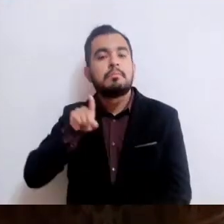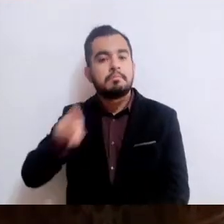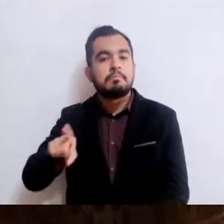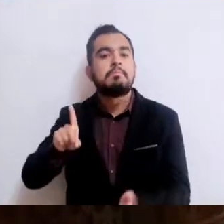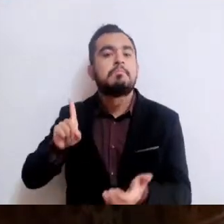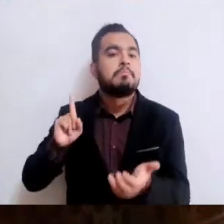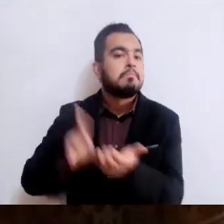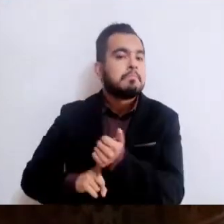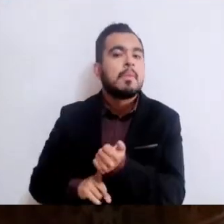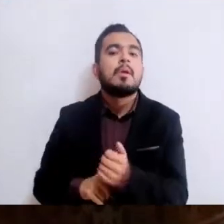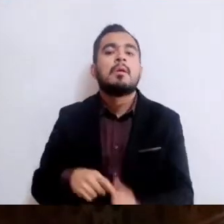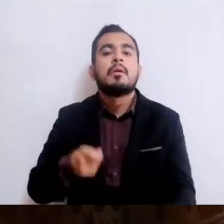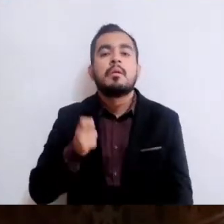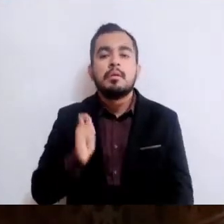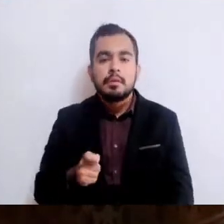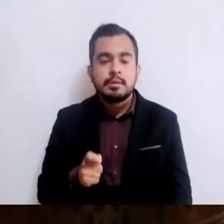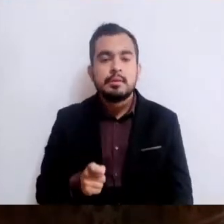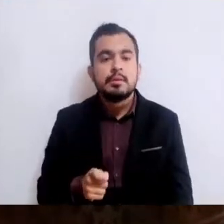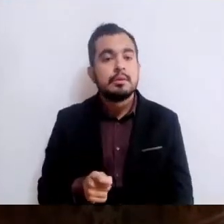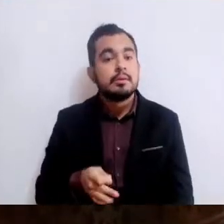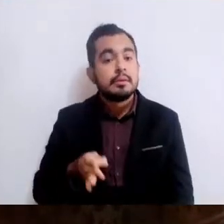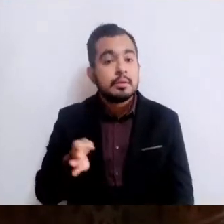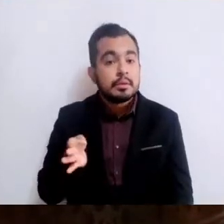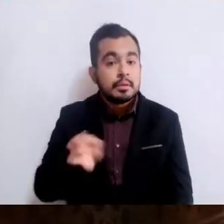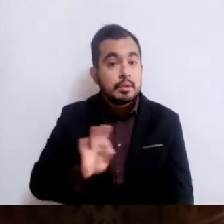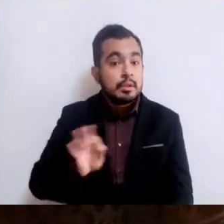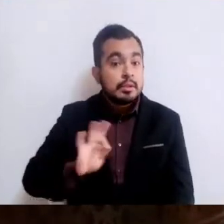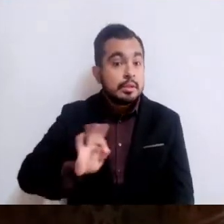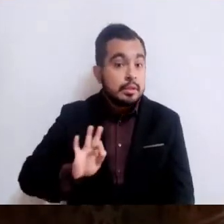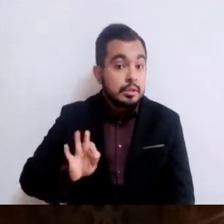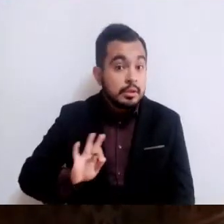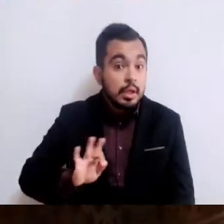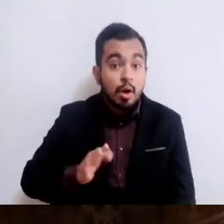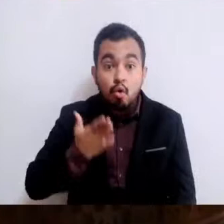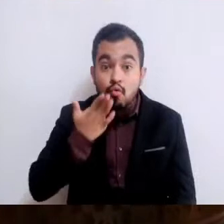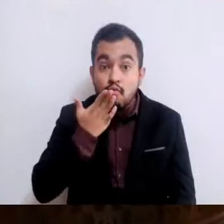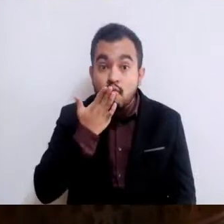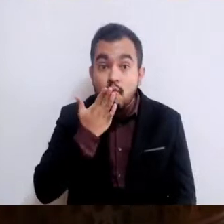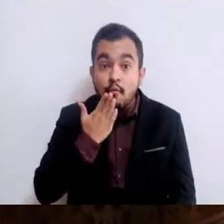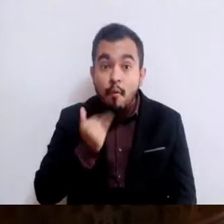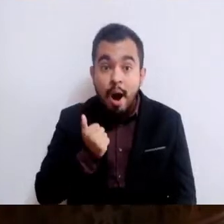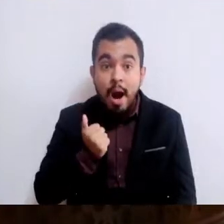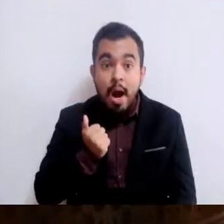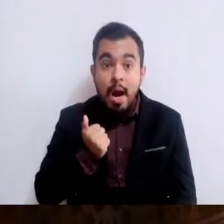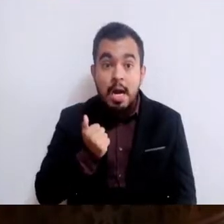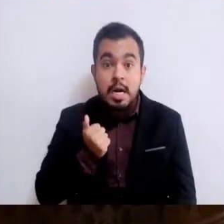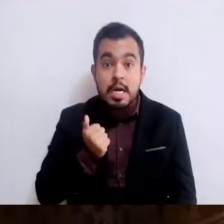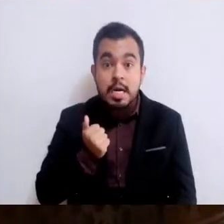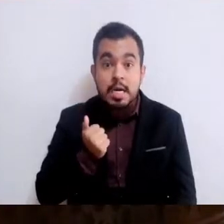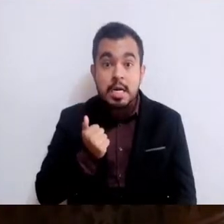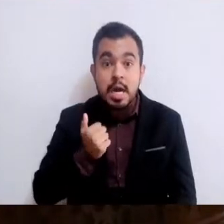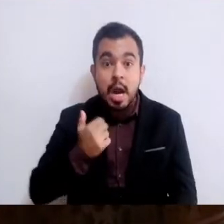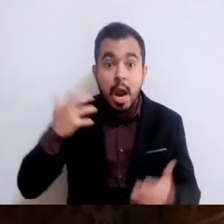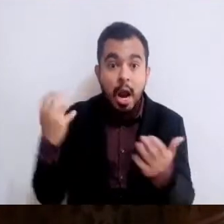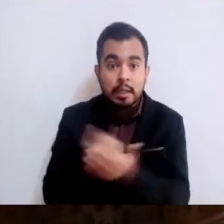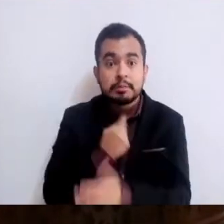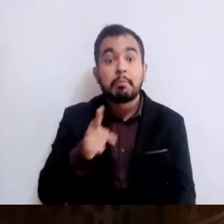voluntad de que quien no ejerce la guardia y custodia mantenga la comunicación permanente con el